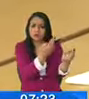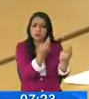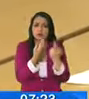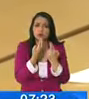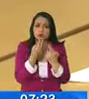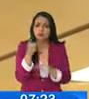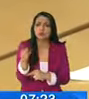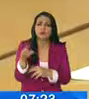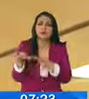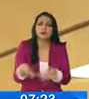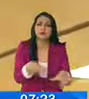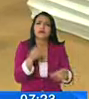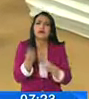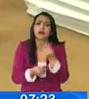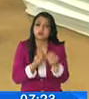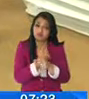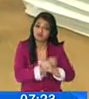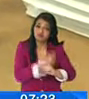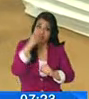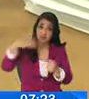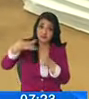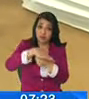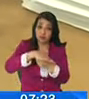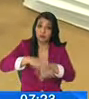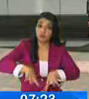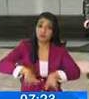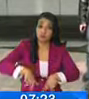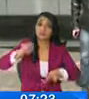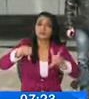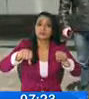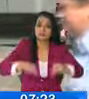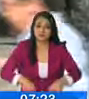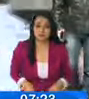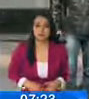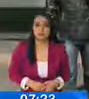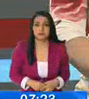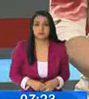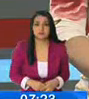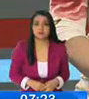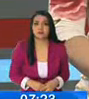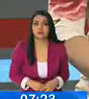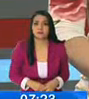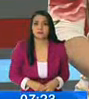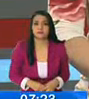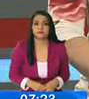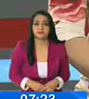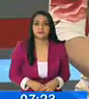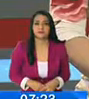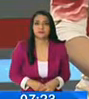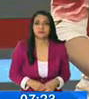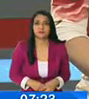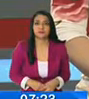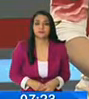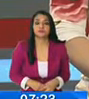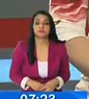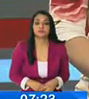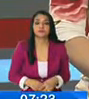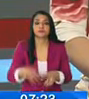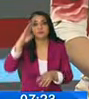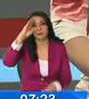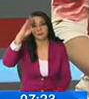actuación en defensa del Estado ante los hechos de corrupción. Informó Javier Gallo. Y en el Departamento de Criminalística